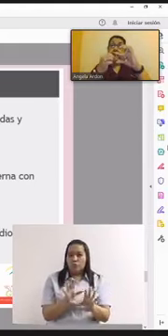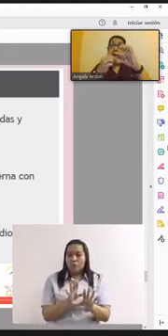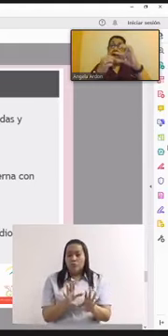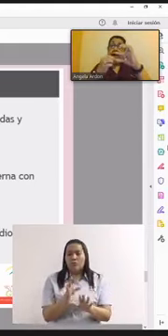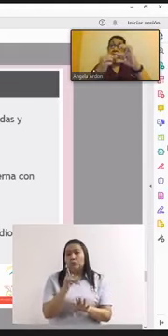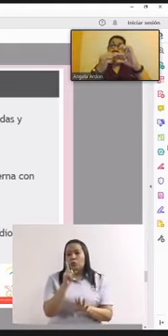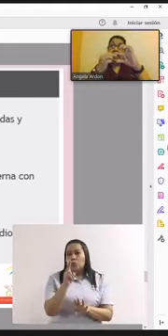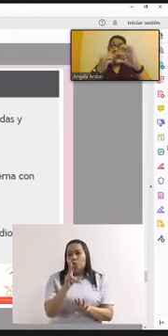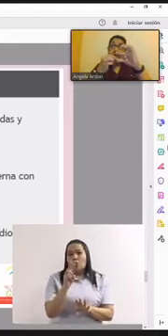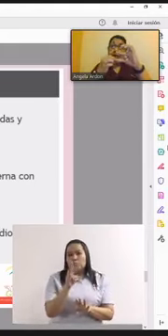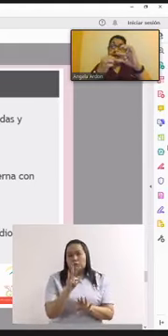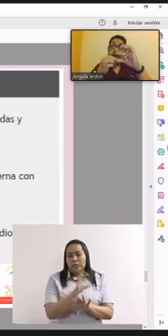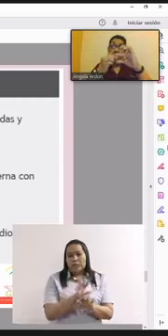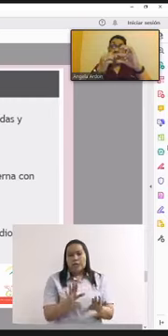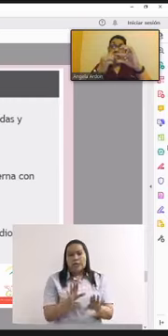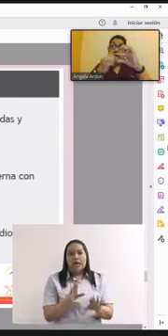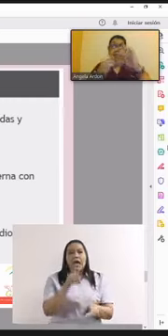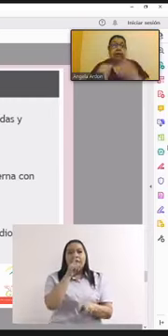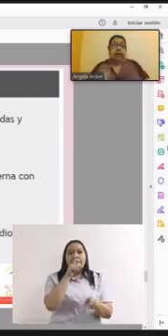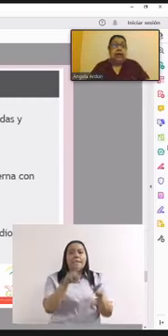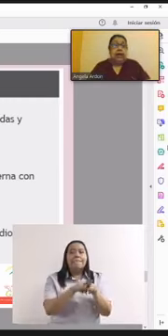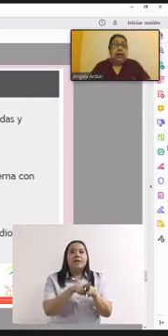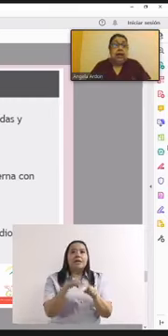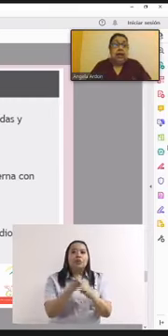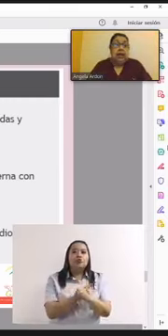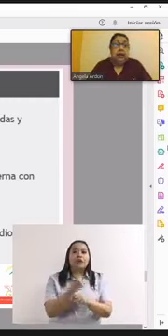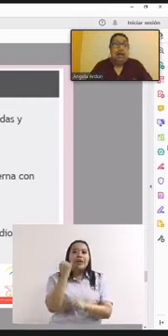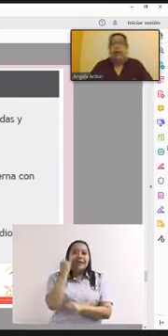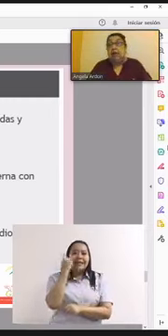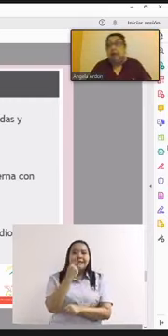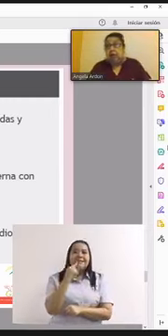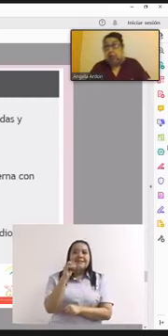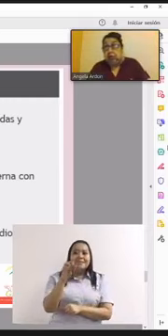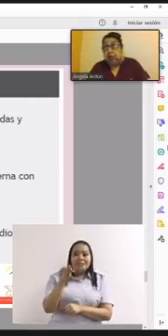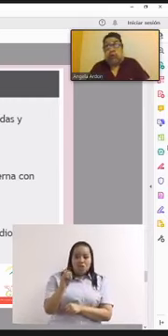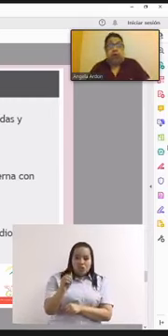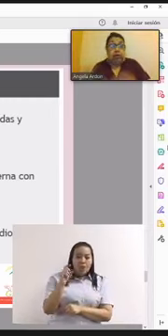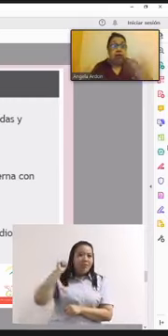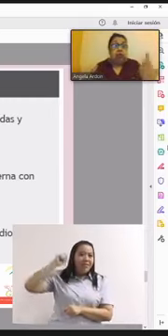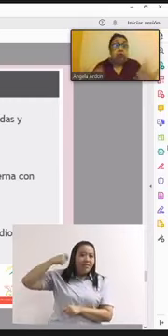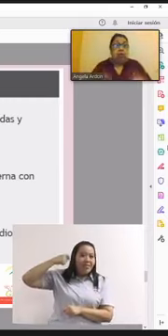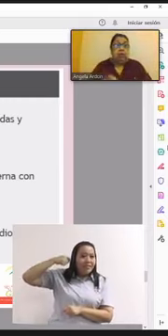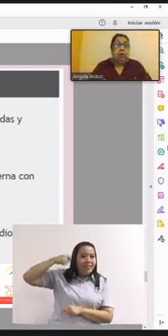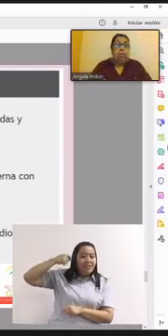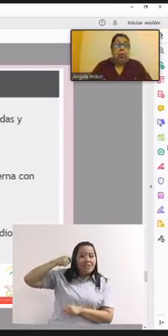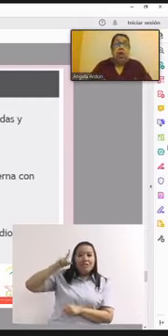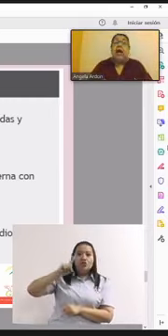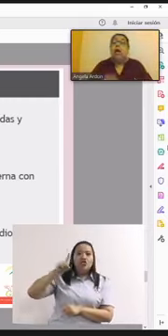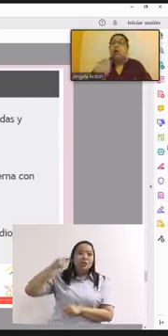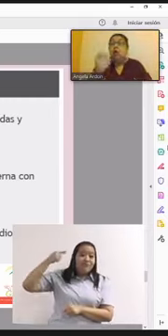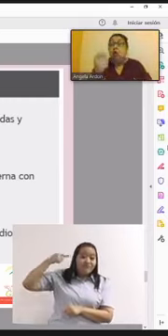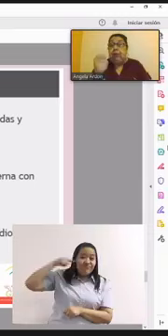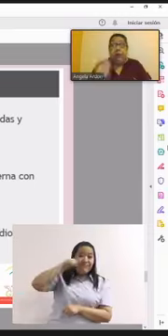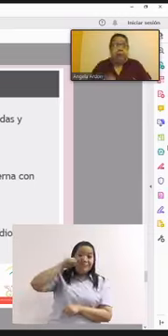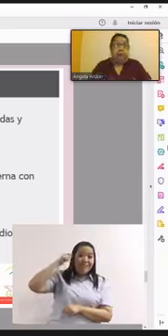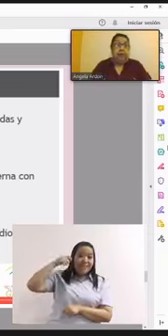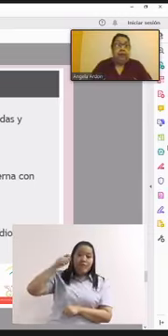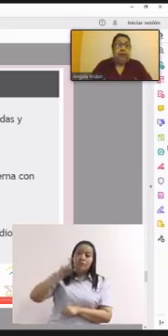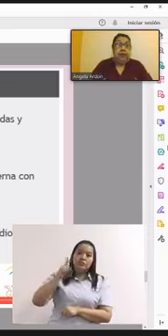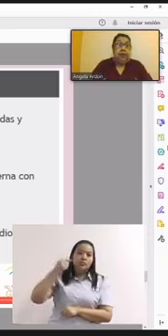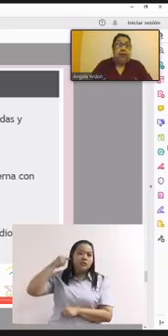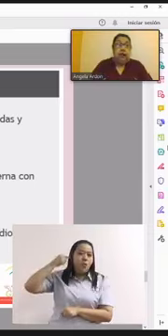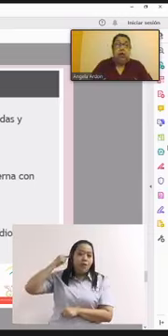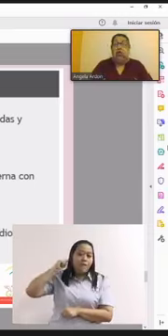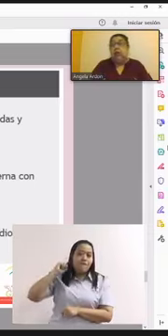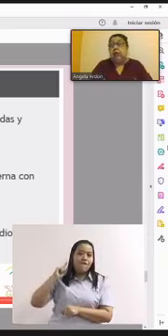dice, externamente, ¿verdad? Secar bien los oídos, este es un resumen, el volumen,